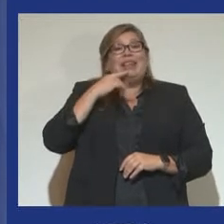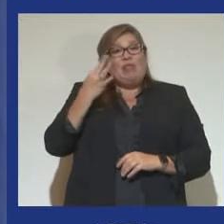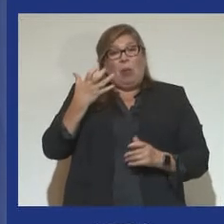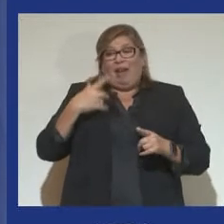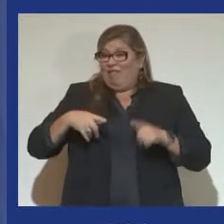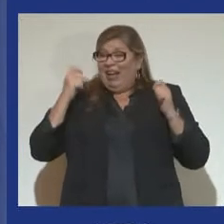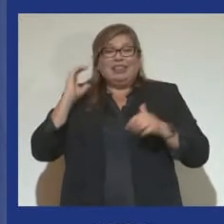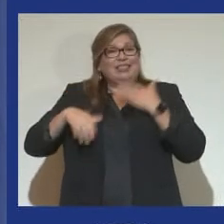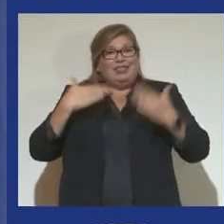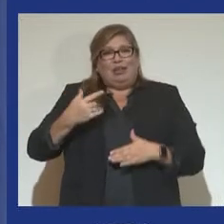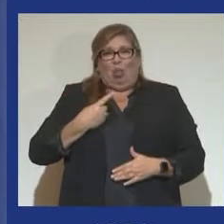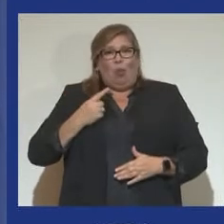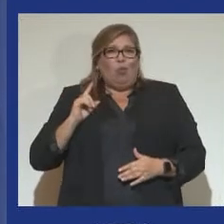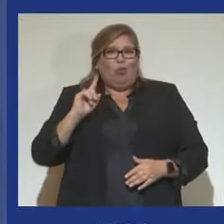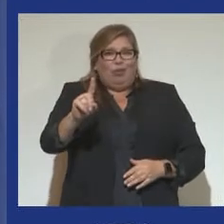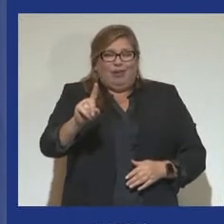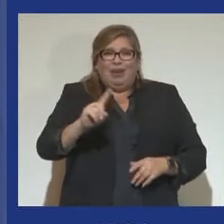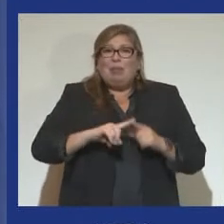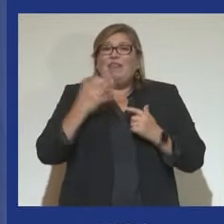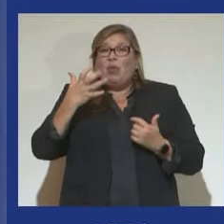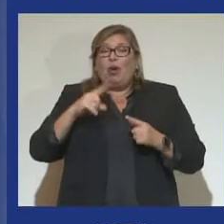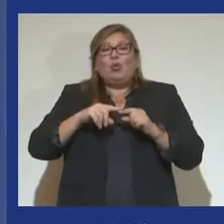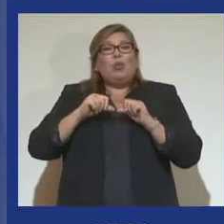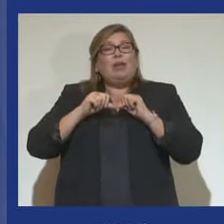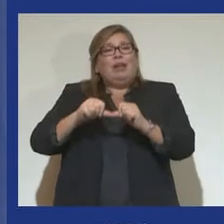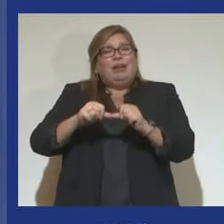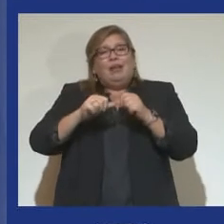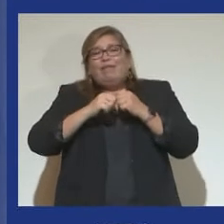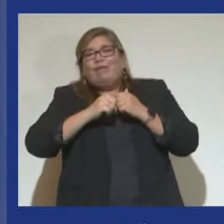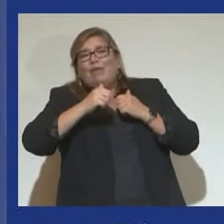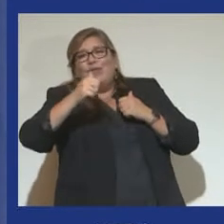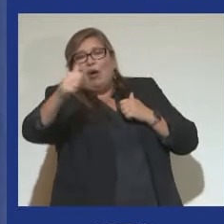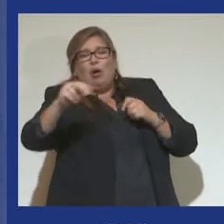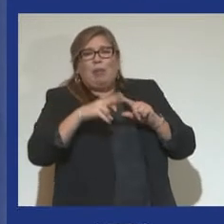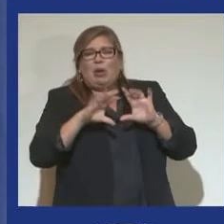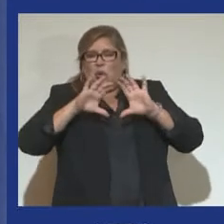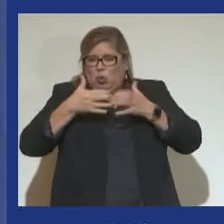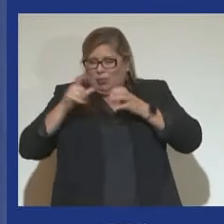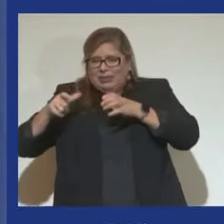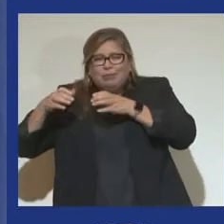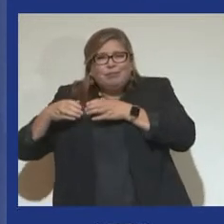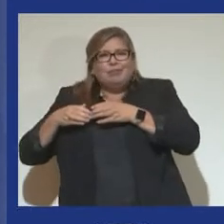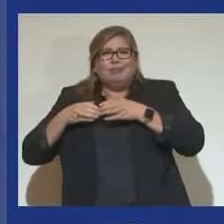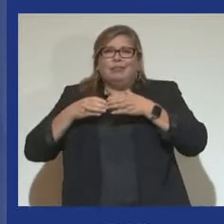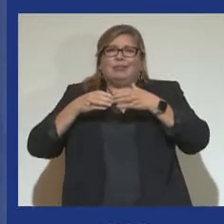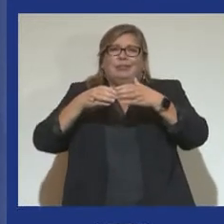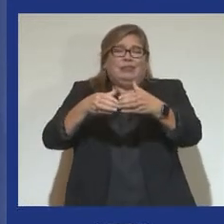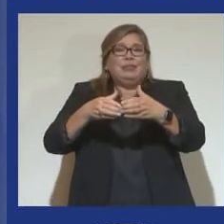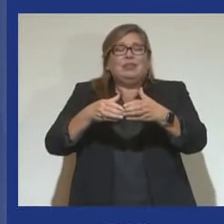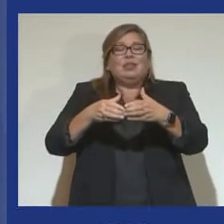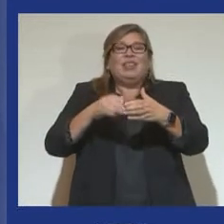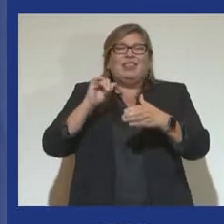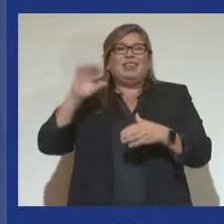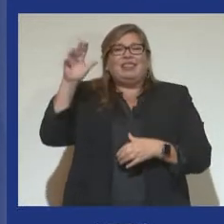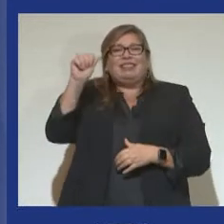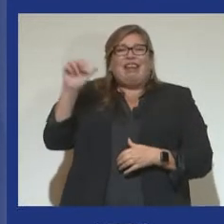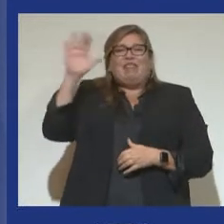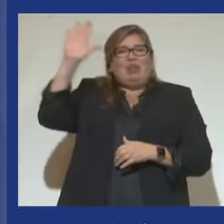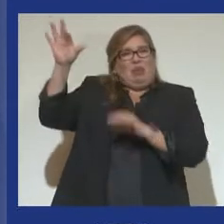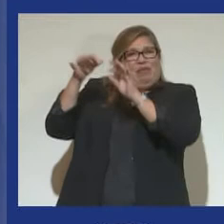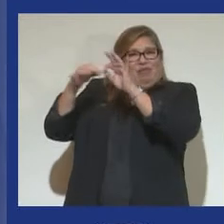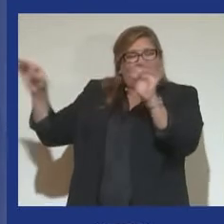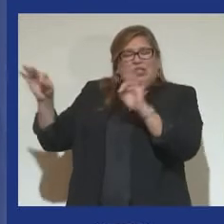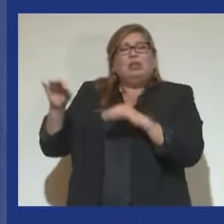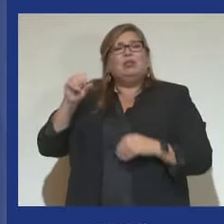quiere y rápido vaya solo pero si quiere ir lejos vayan juntos y creo fundamentalmente que si vamos